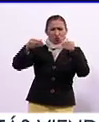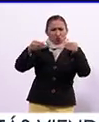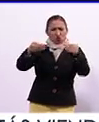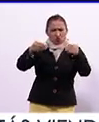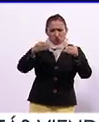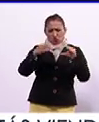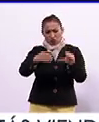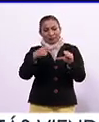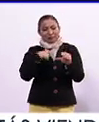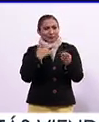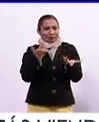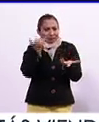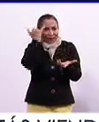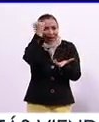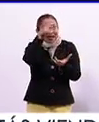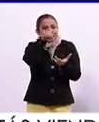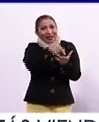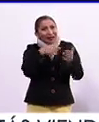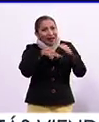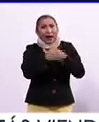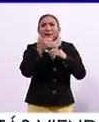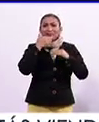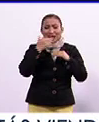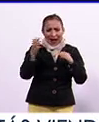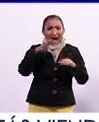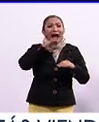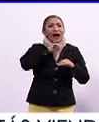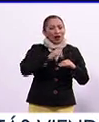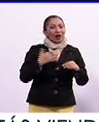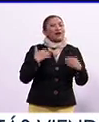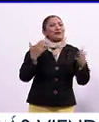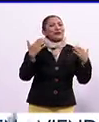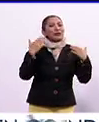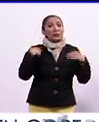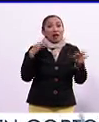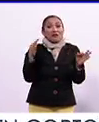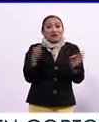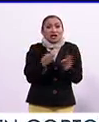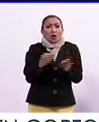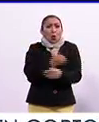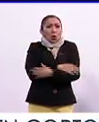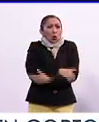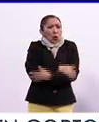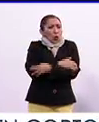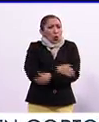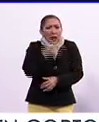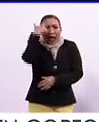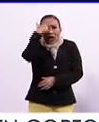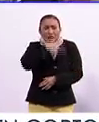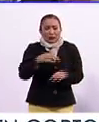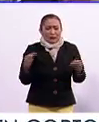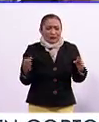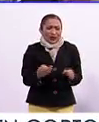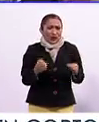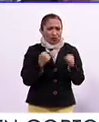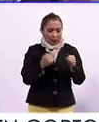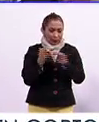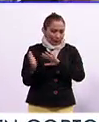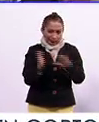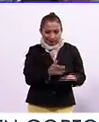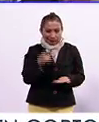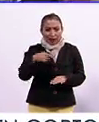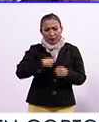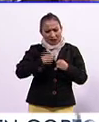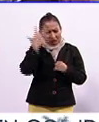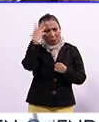muy anchos, entonces aíslan muy bien para el calor, pero durante el frío guardan todo el frío de la noche, ¿no? Pero en fin, pero